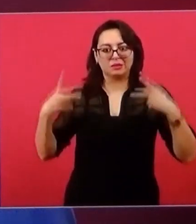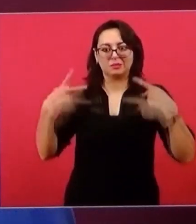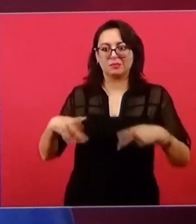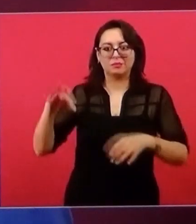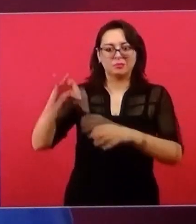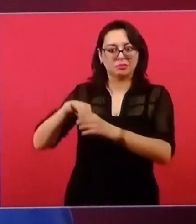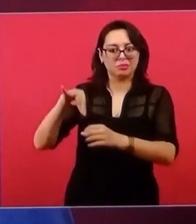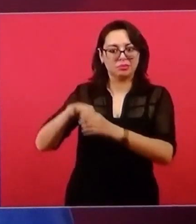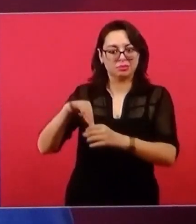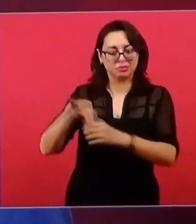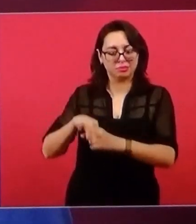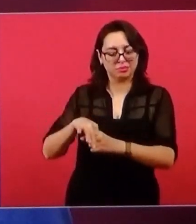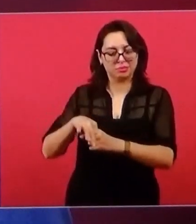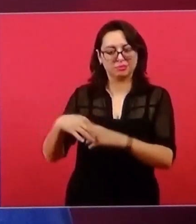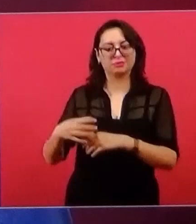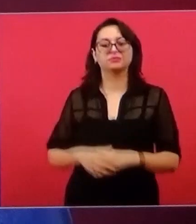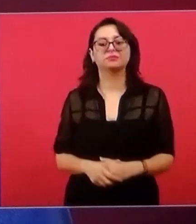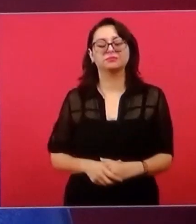Por eso,